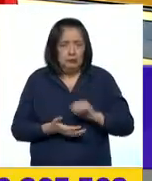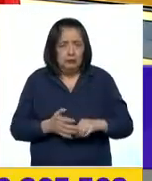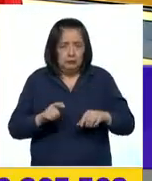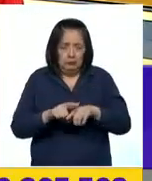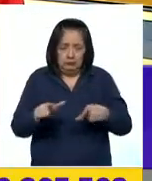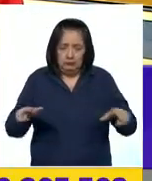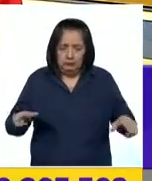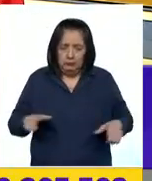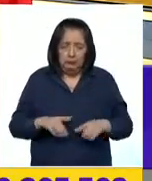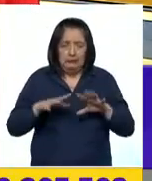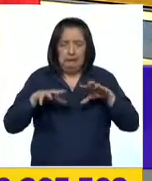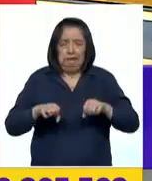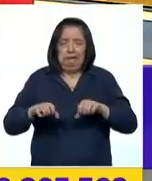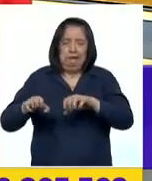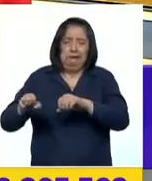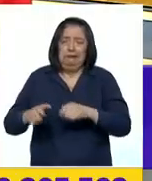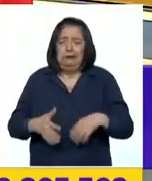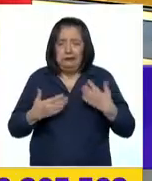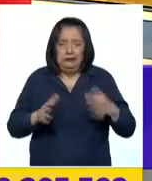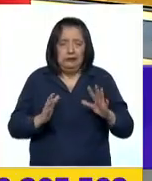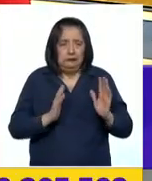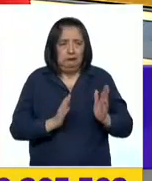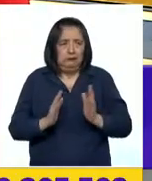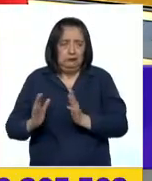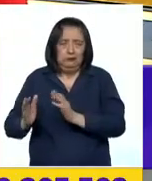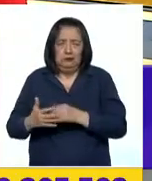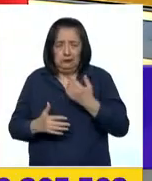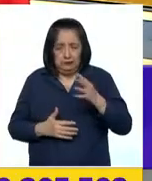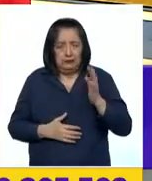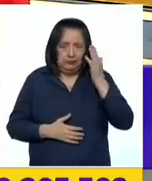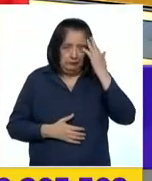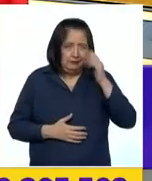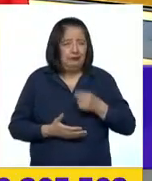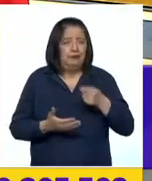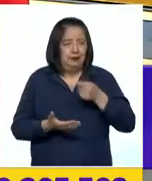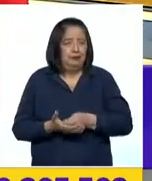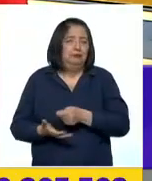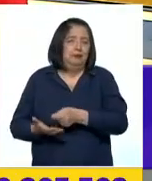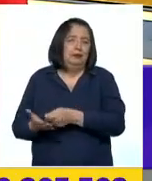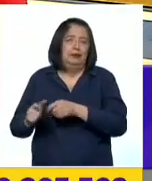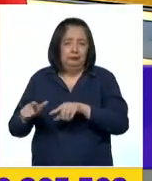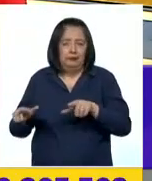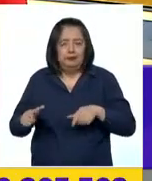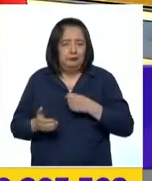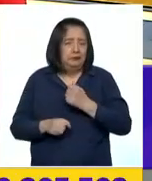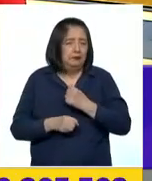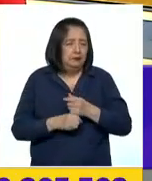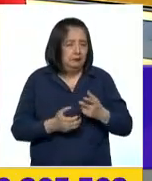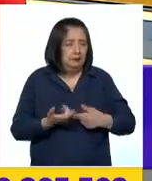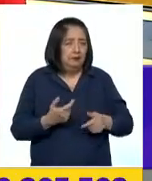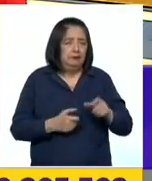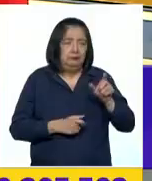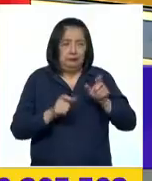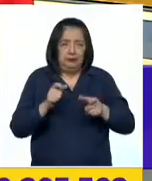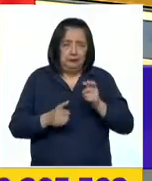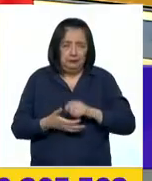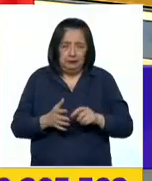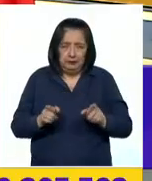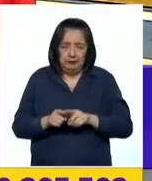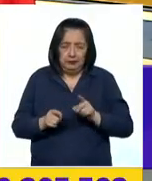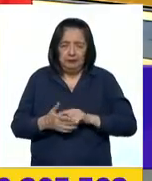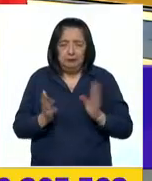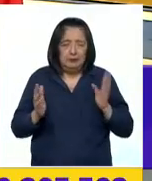una zona tomada y organizada, que sabemos se lotiza, cobra cupos y que tiene personas que a veces incluso